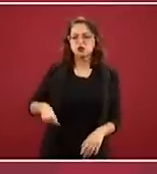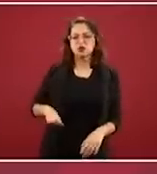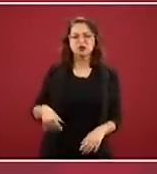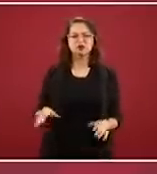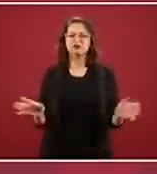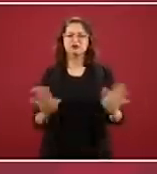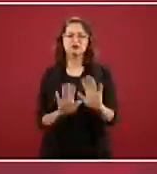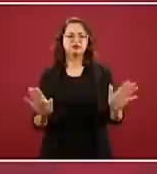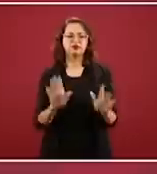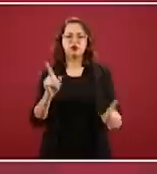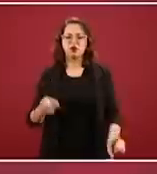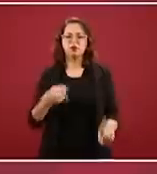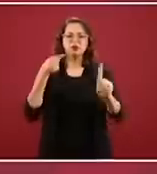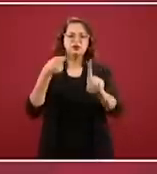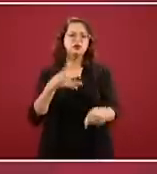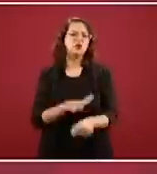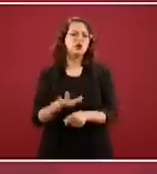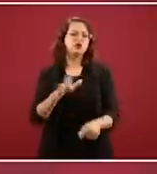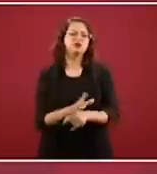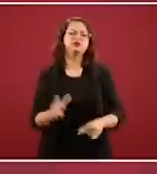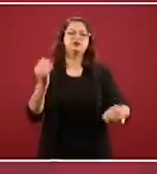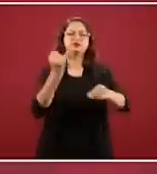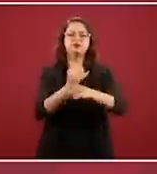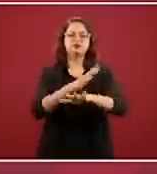informar y que